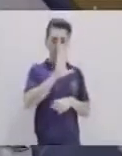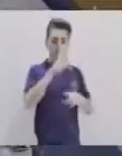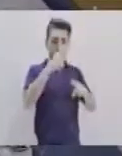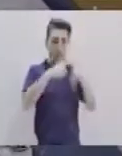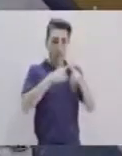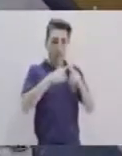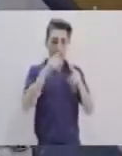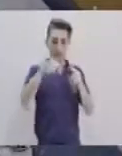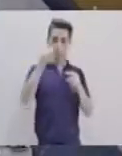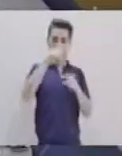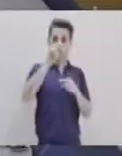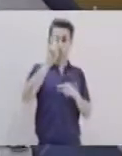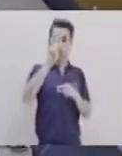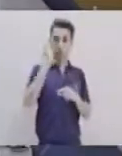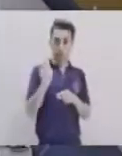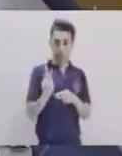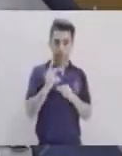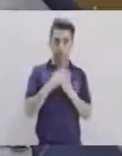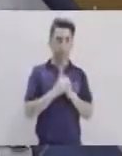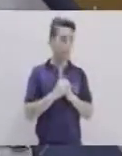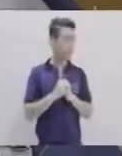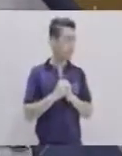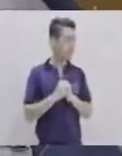5x cuadrado y.